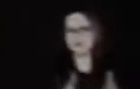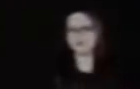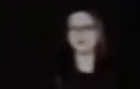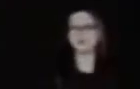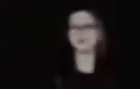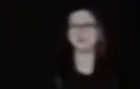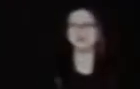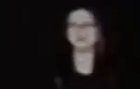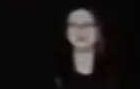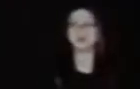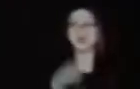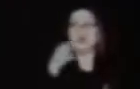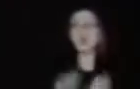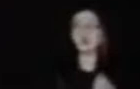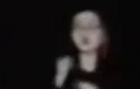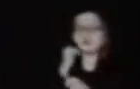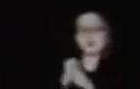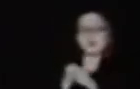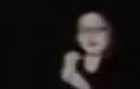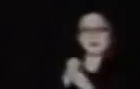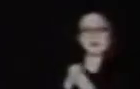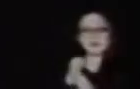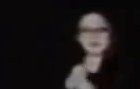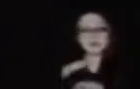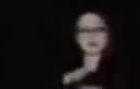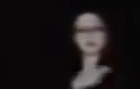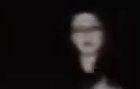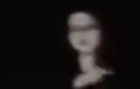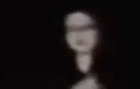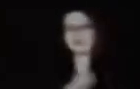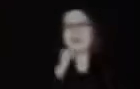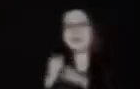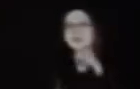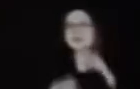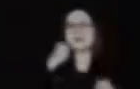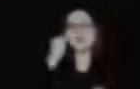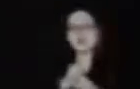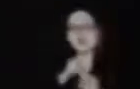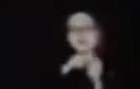la última medición de Transparencia Internacional,